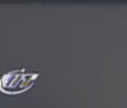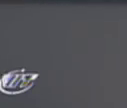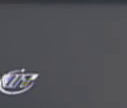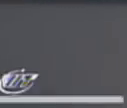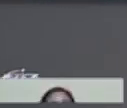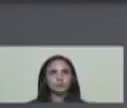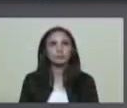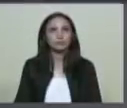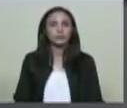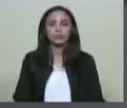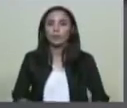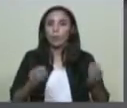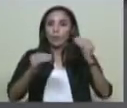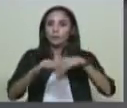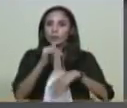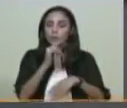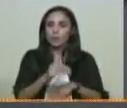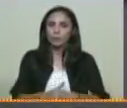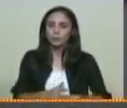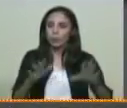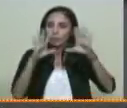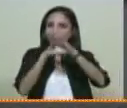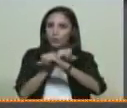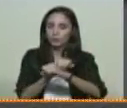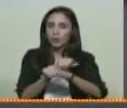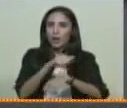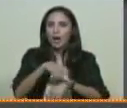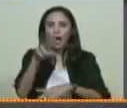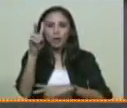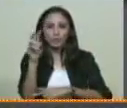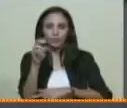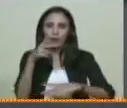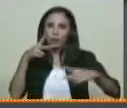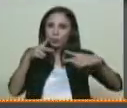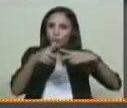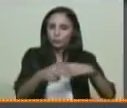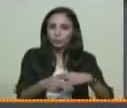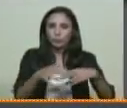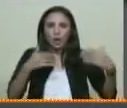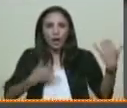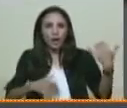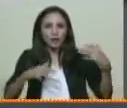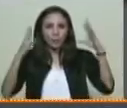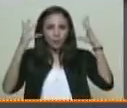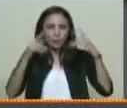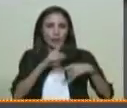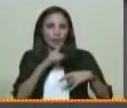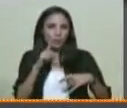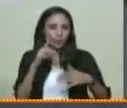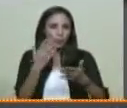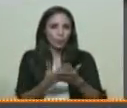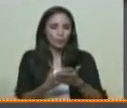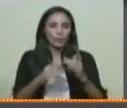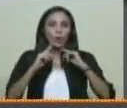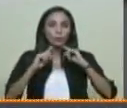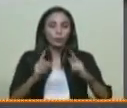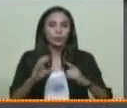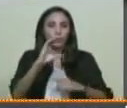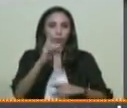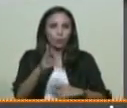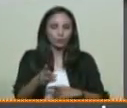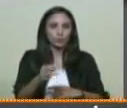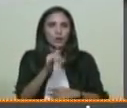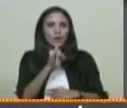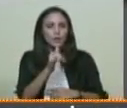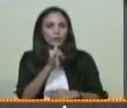Continuamos con más información en su emisión estelar de la noticia. Este viernes se inaugura el monumento a Ali Primera en el kilómetro cero de la autopista Valle Coche, aquí en Caracas. Mariana